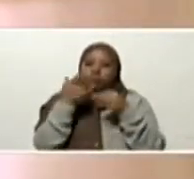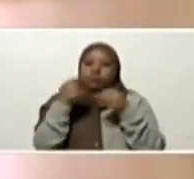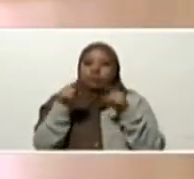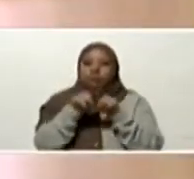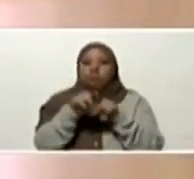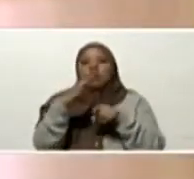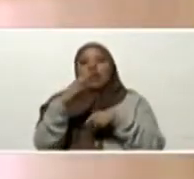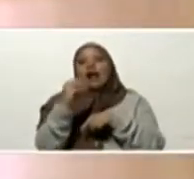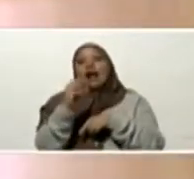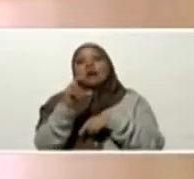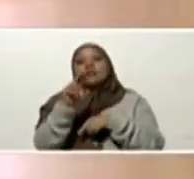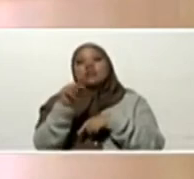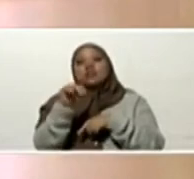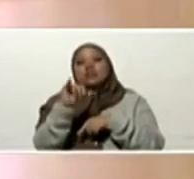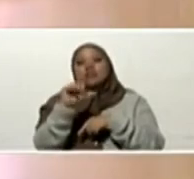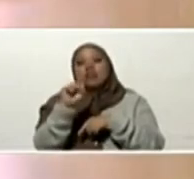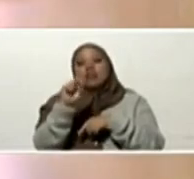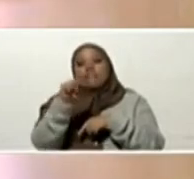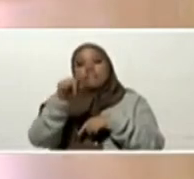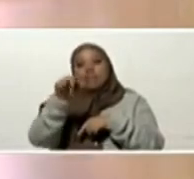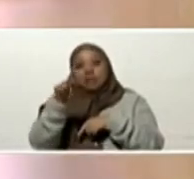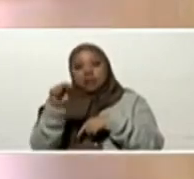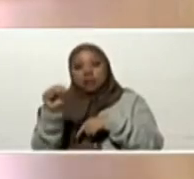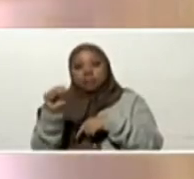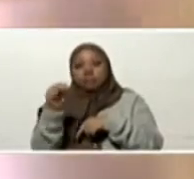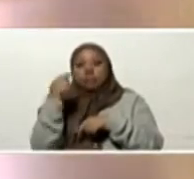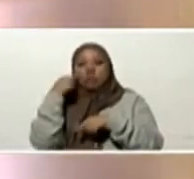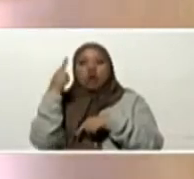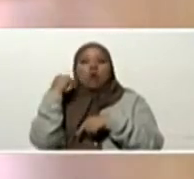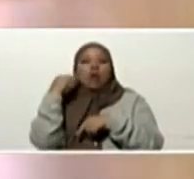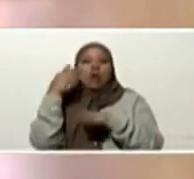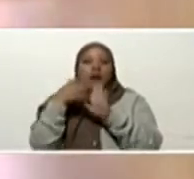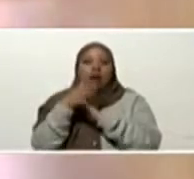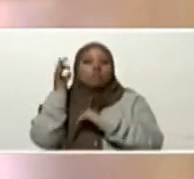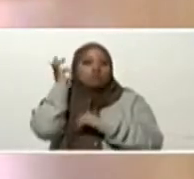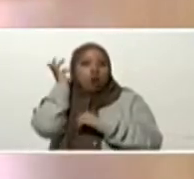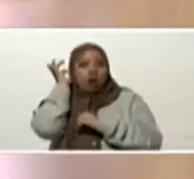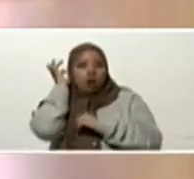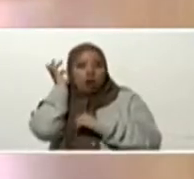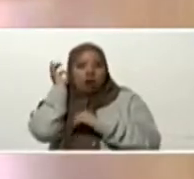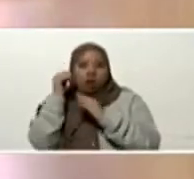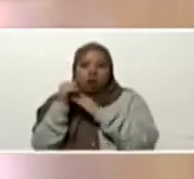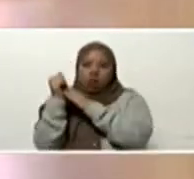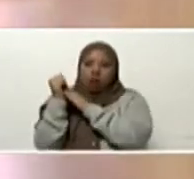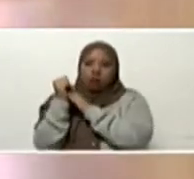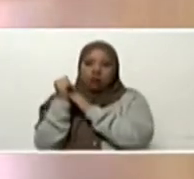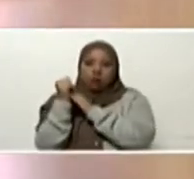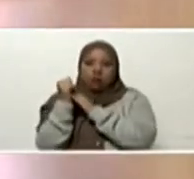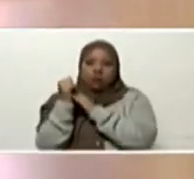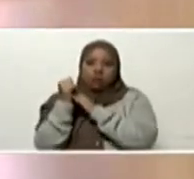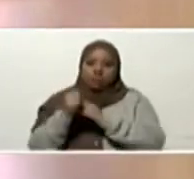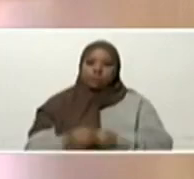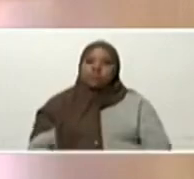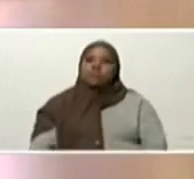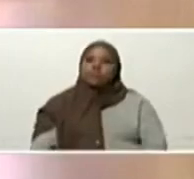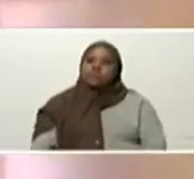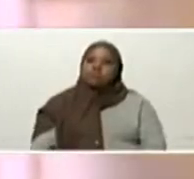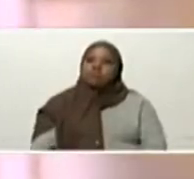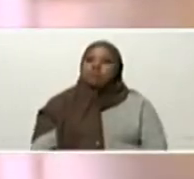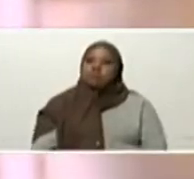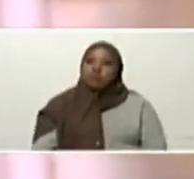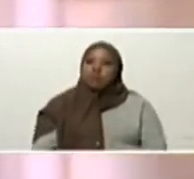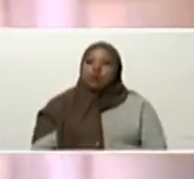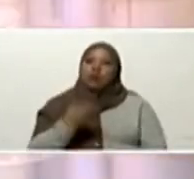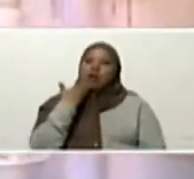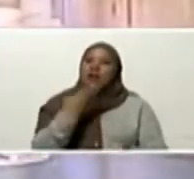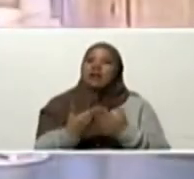Casimira Monasterios, ¿qué me dice? La Cimarrona Mayor. Casimira.